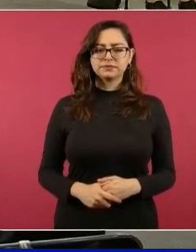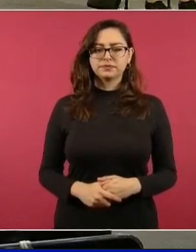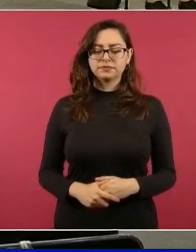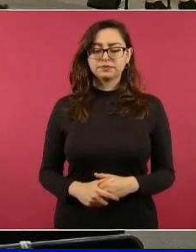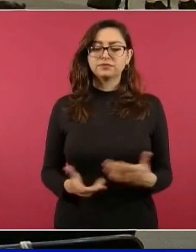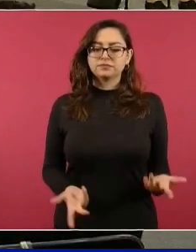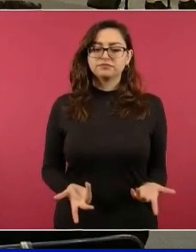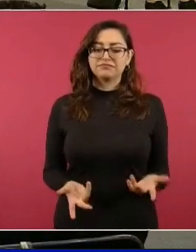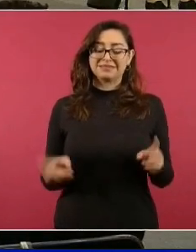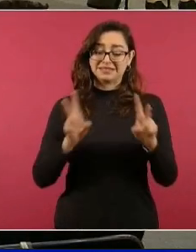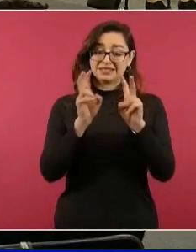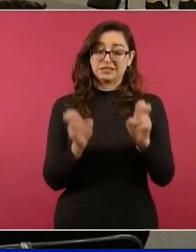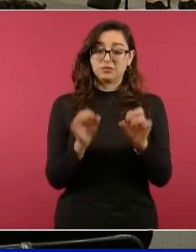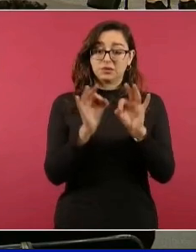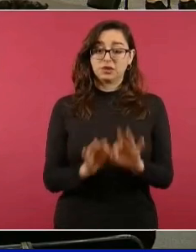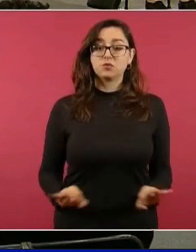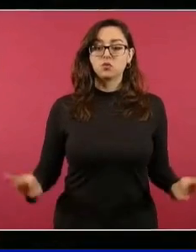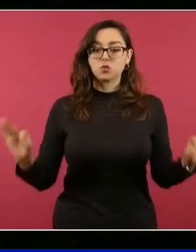considero importante